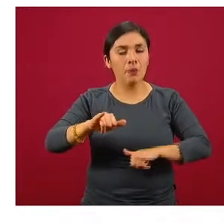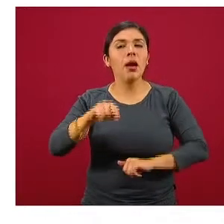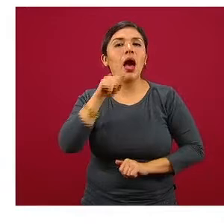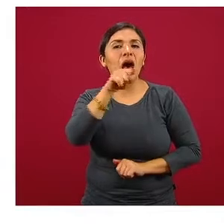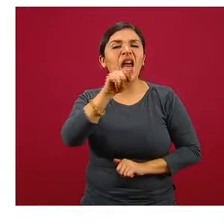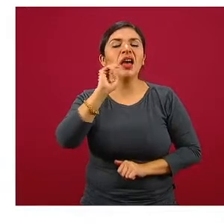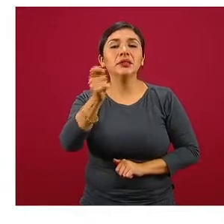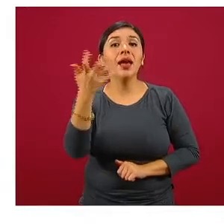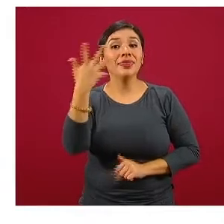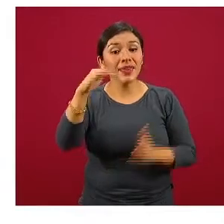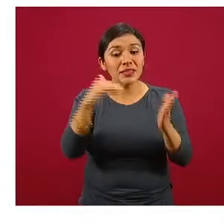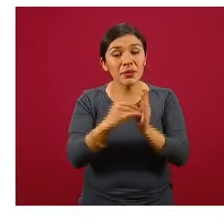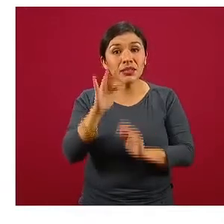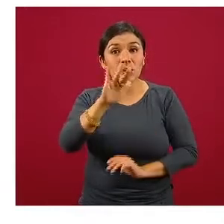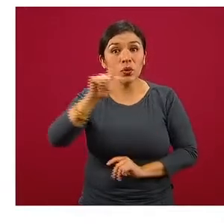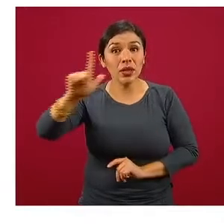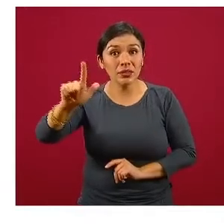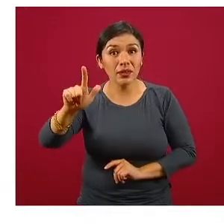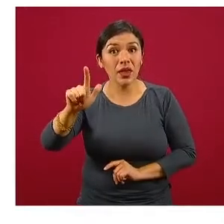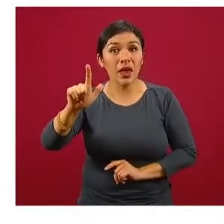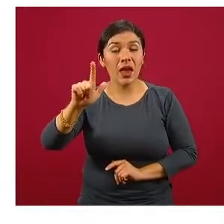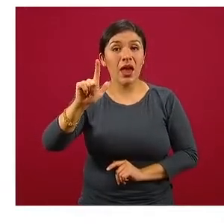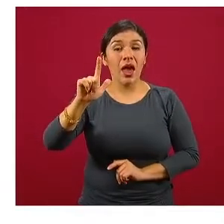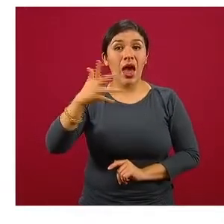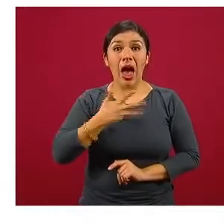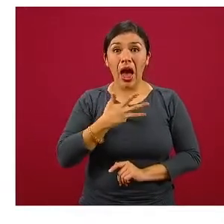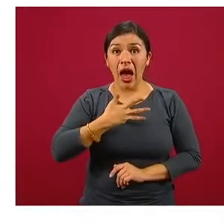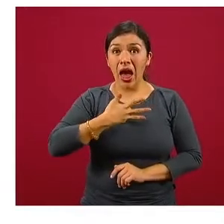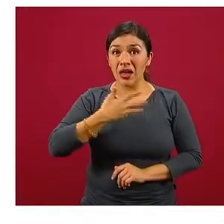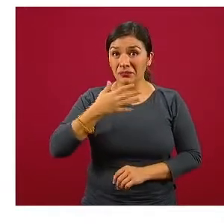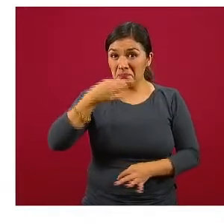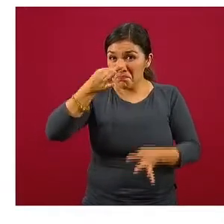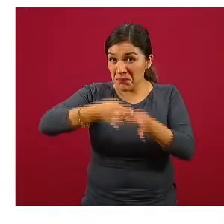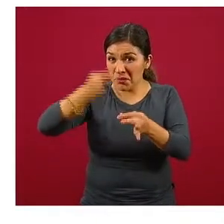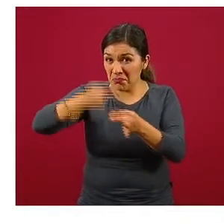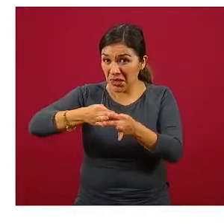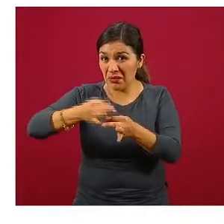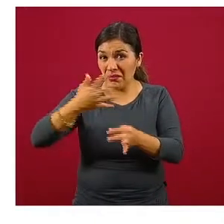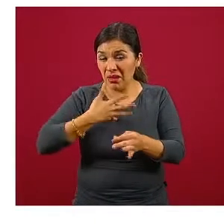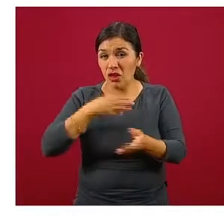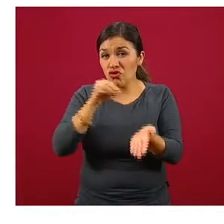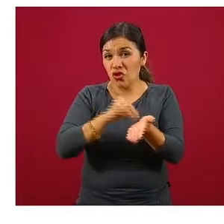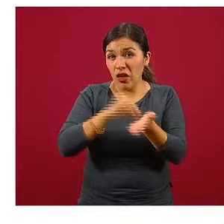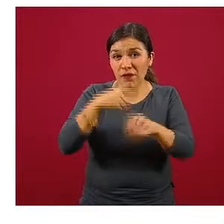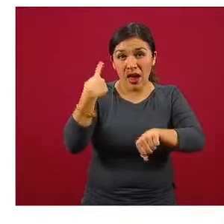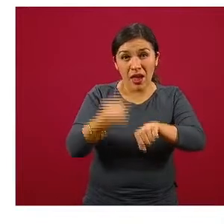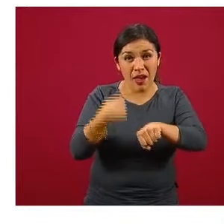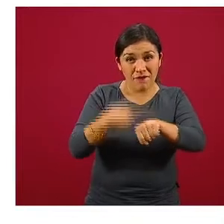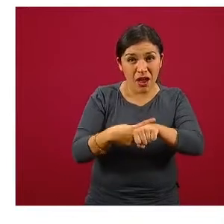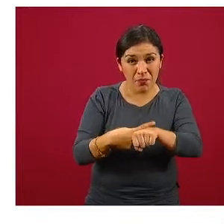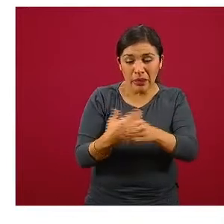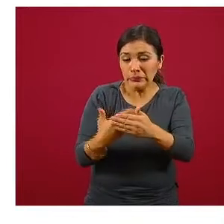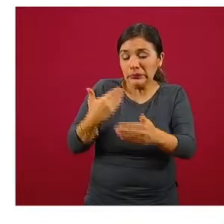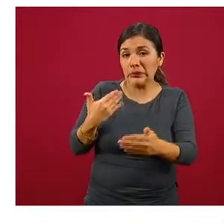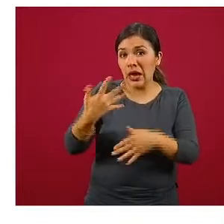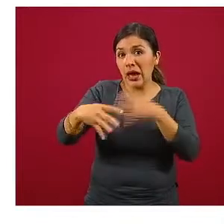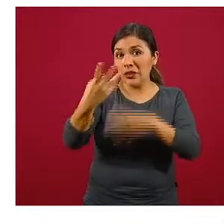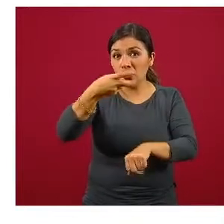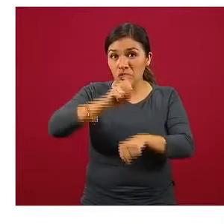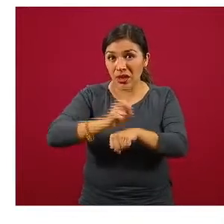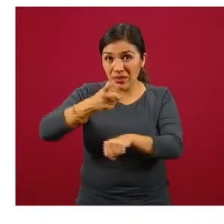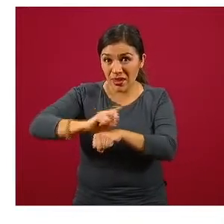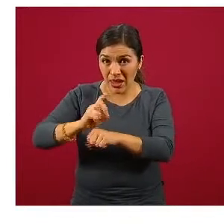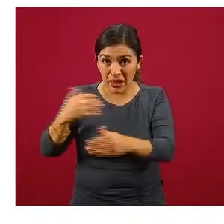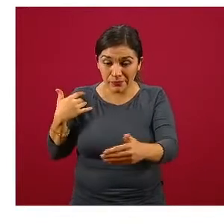estos 10.057 casos confirmados, personas con inicio reciente en los últimos 14 días